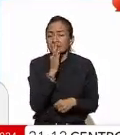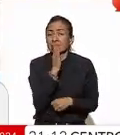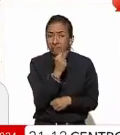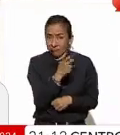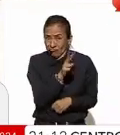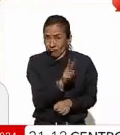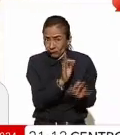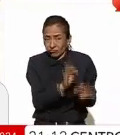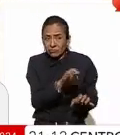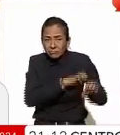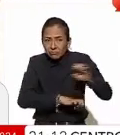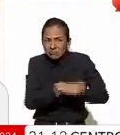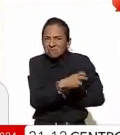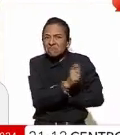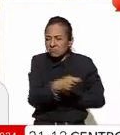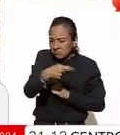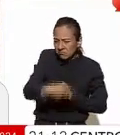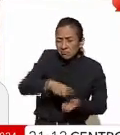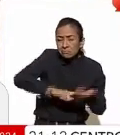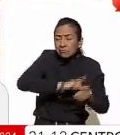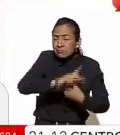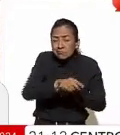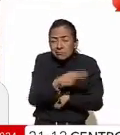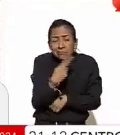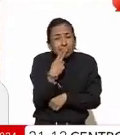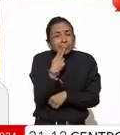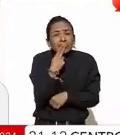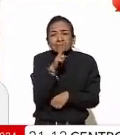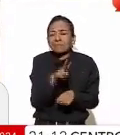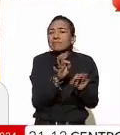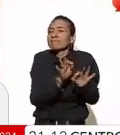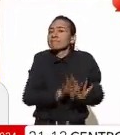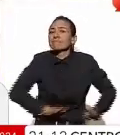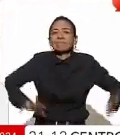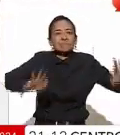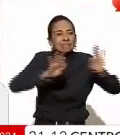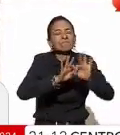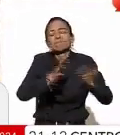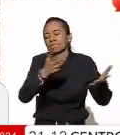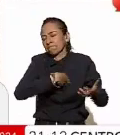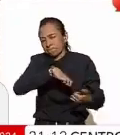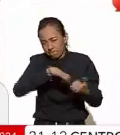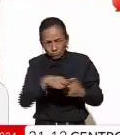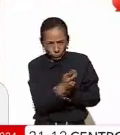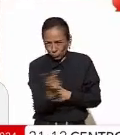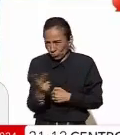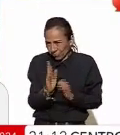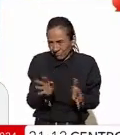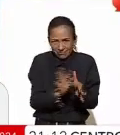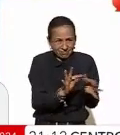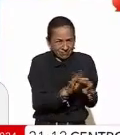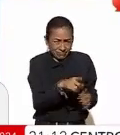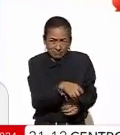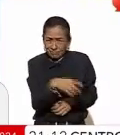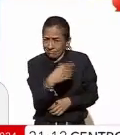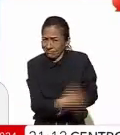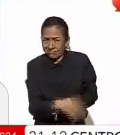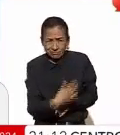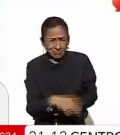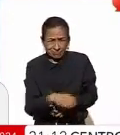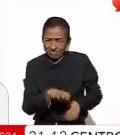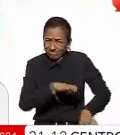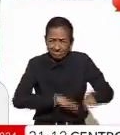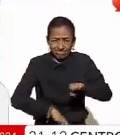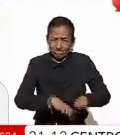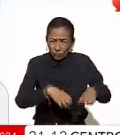empresa muy importante para el país. Y el claro ejemplo está en que, bueno, ya lo dijeron ustedes, la empresa más grande es la